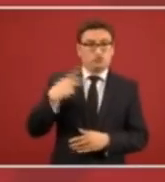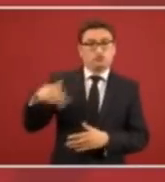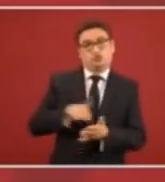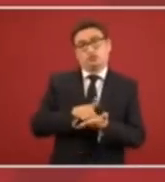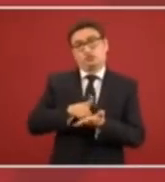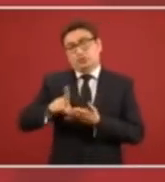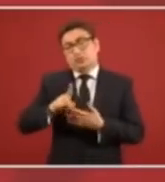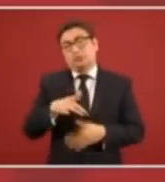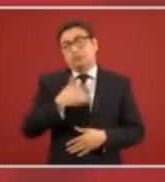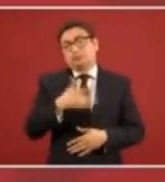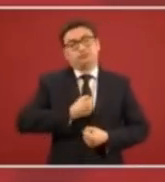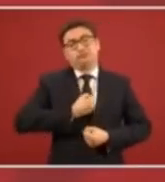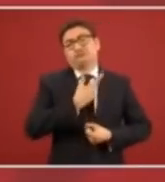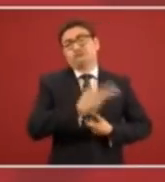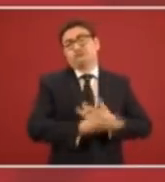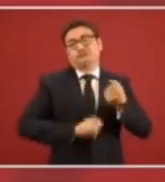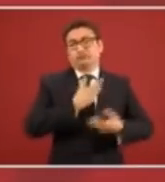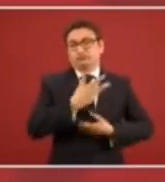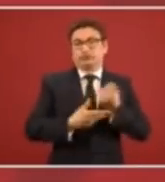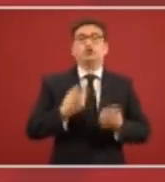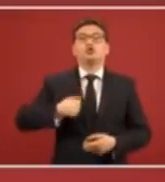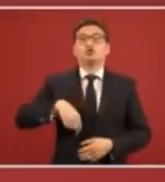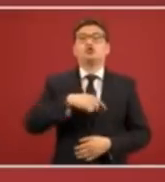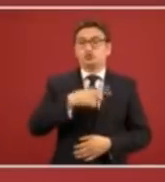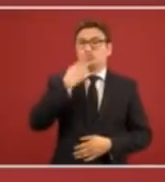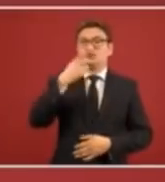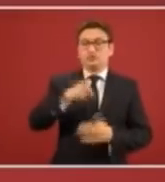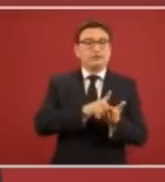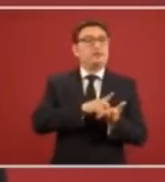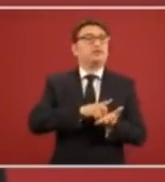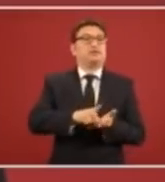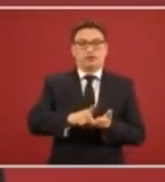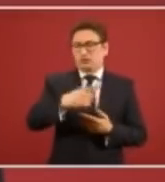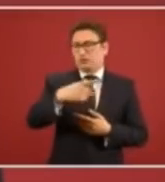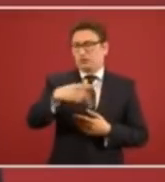a manifestarse. Nosotros garantizamos el derecho a disentir.